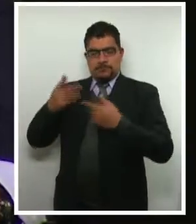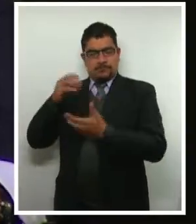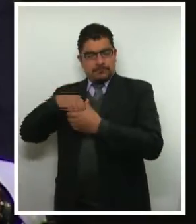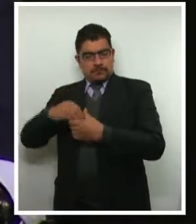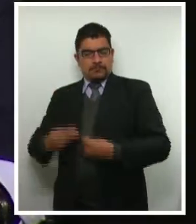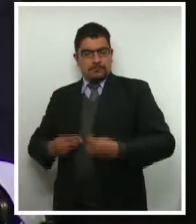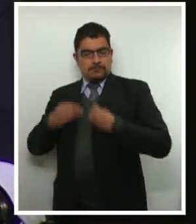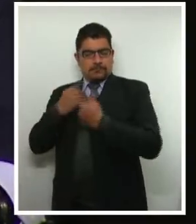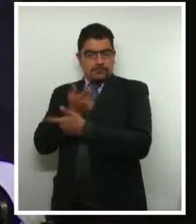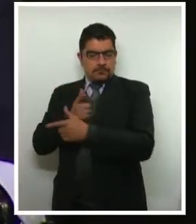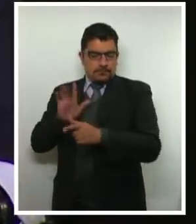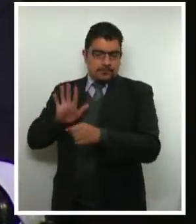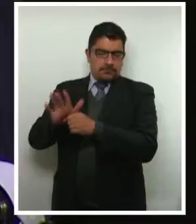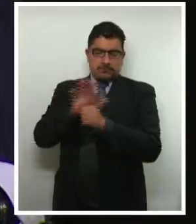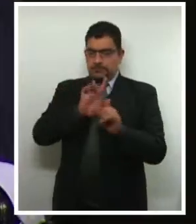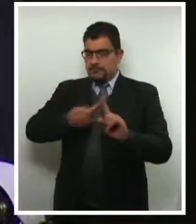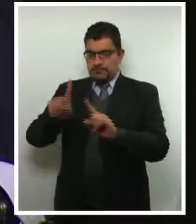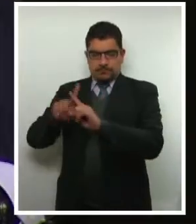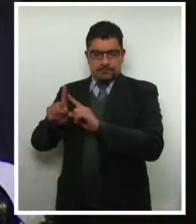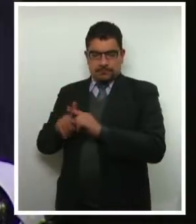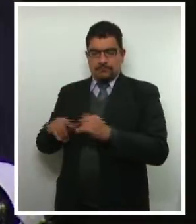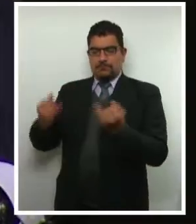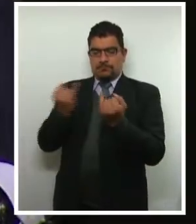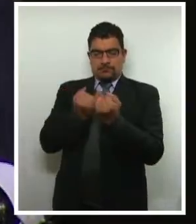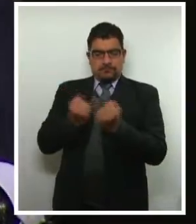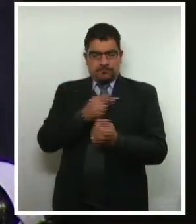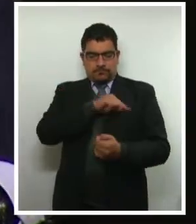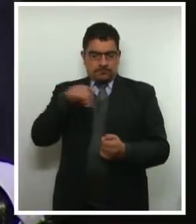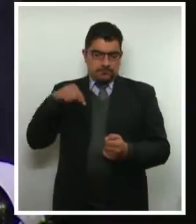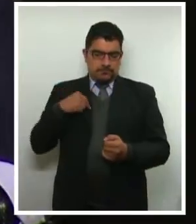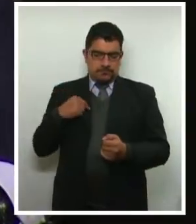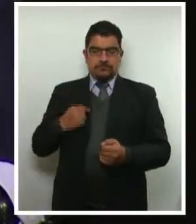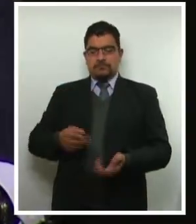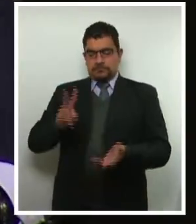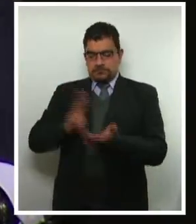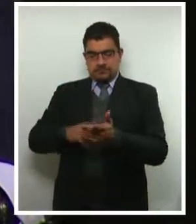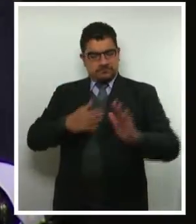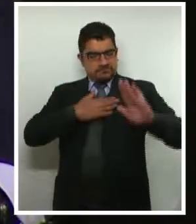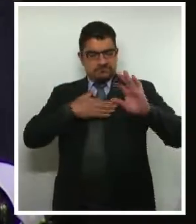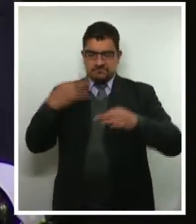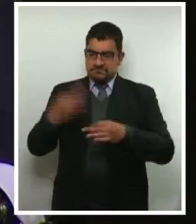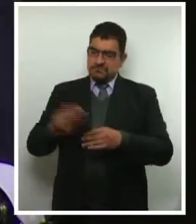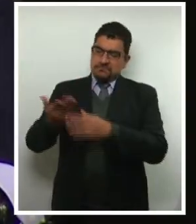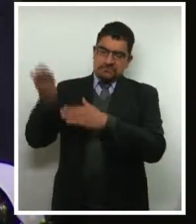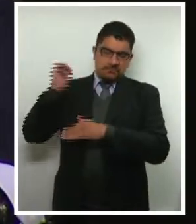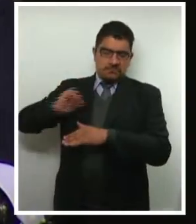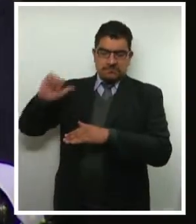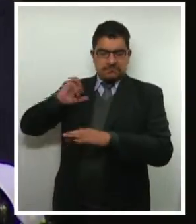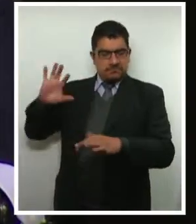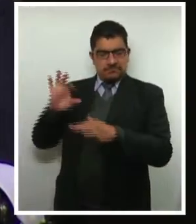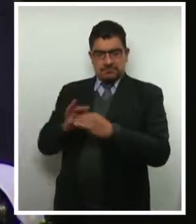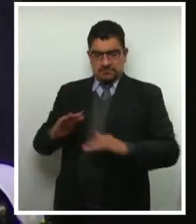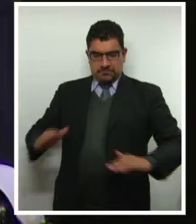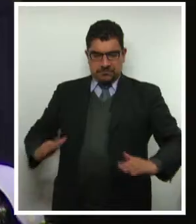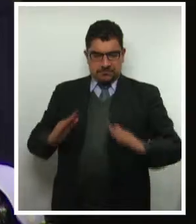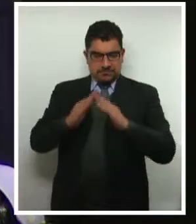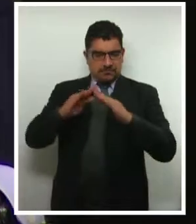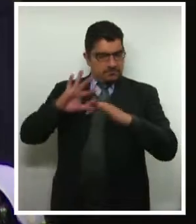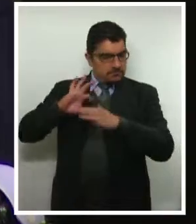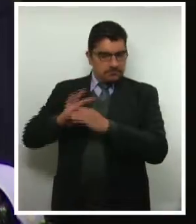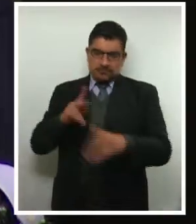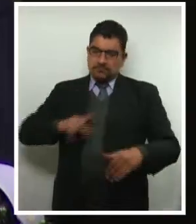personas. Guardemos lealtad al eco de la antigua palabra, cuidemos nuestra casa común